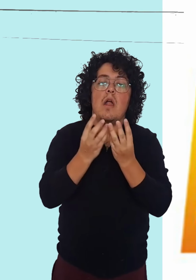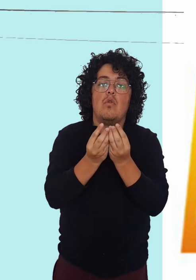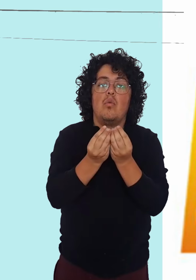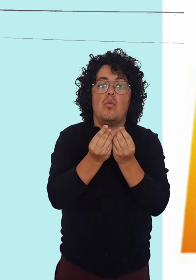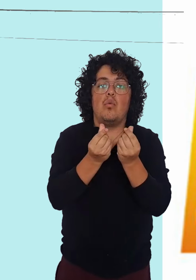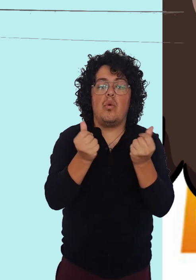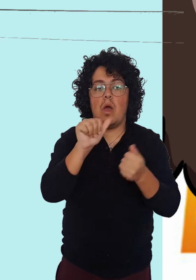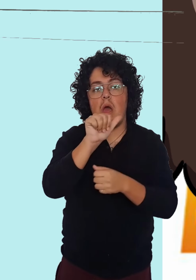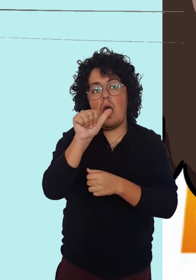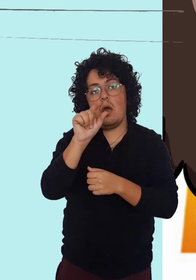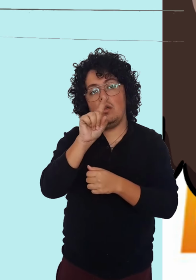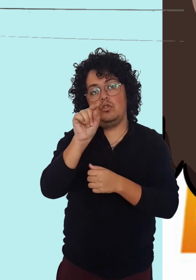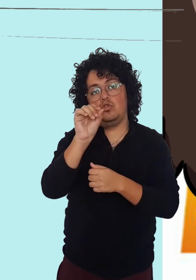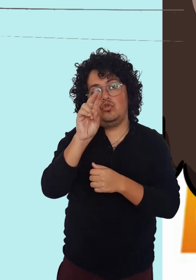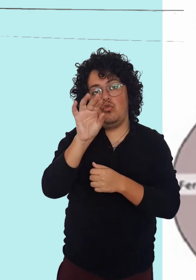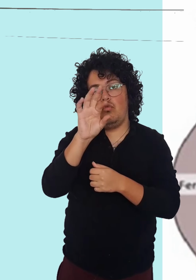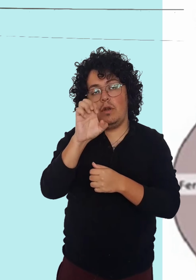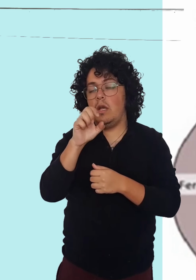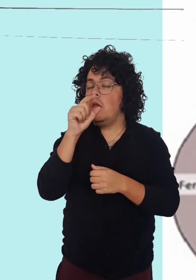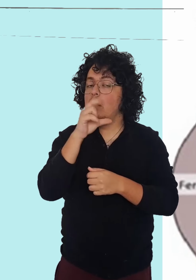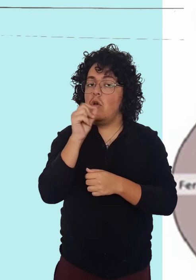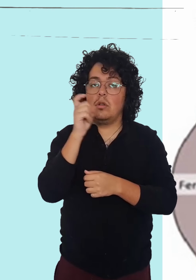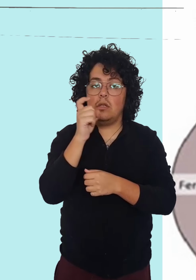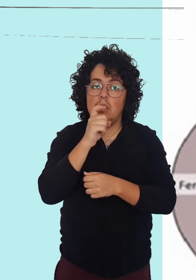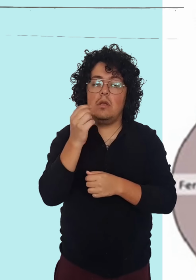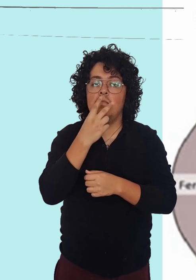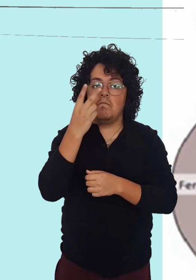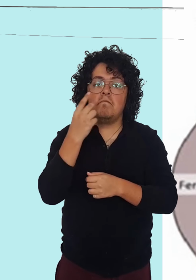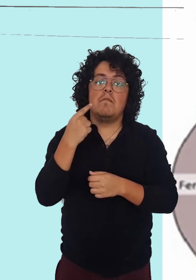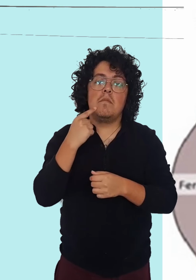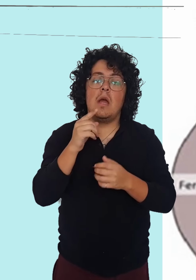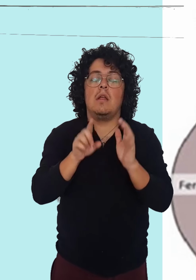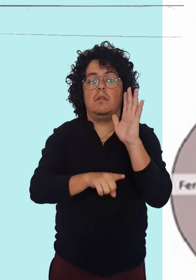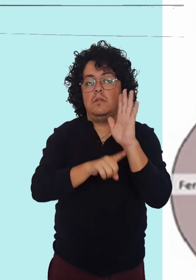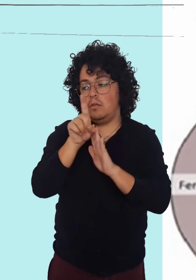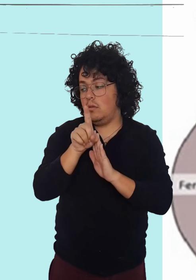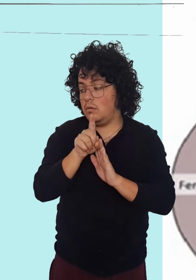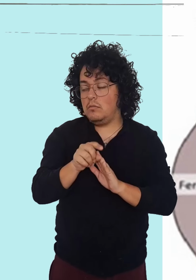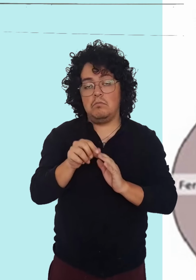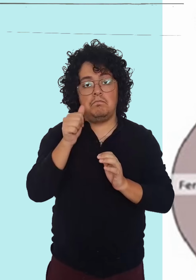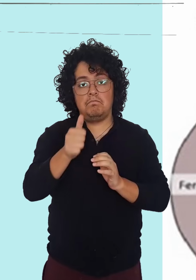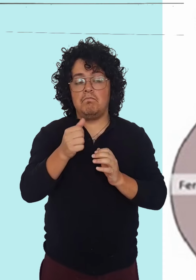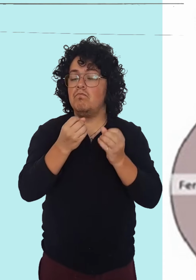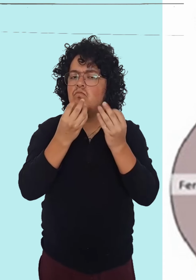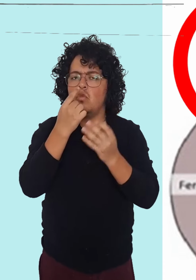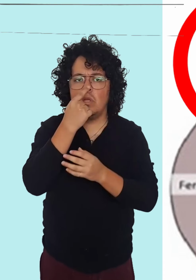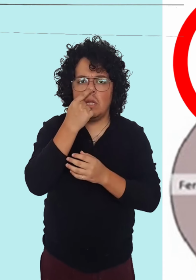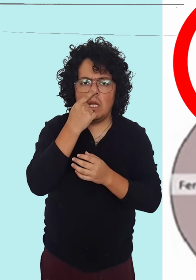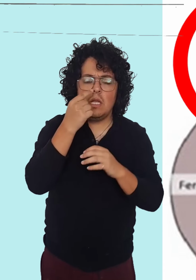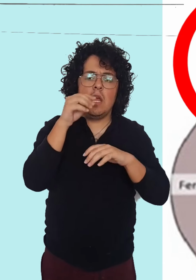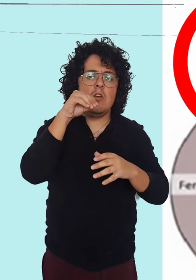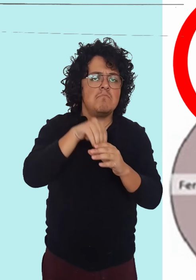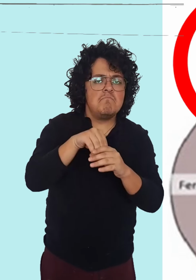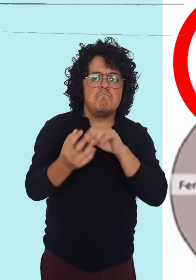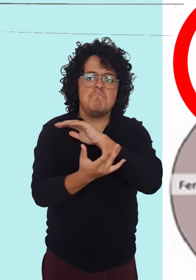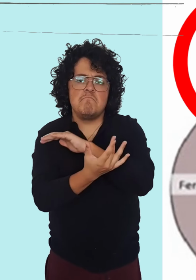se encontrarían exclusivamente organismos reductores y fermentadores que no necesariamente necesitan la presencia de oxígeno